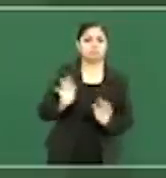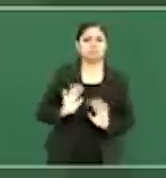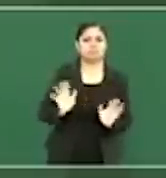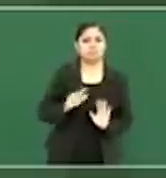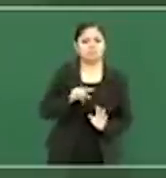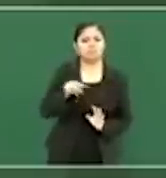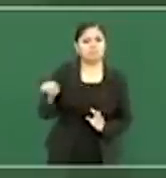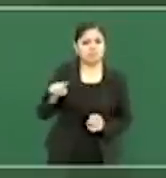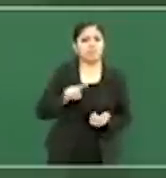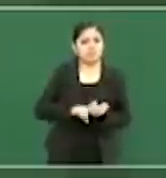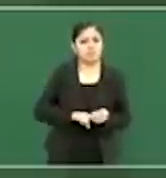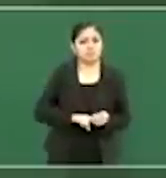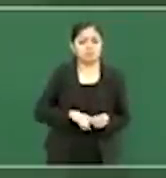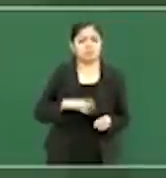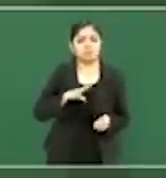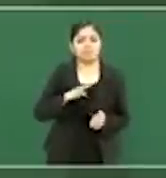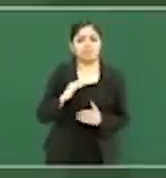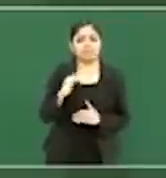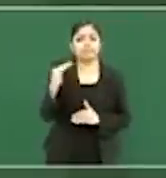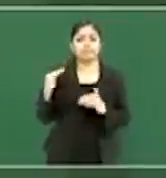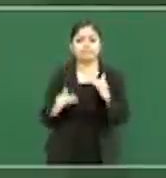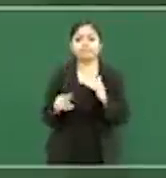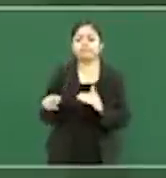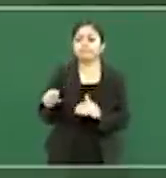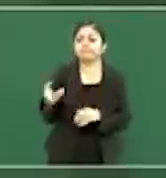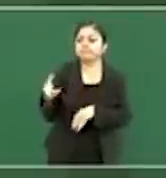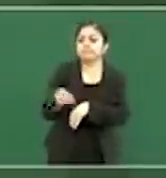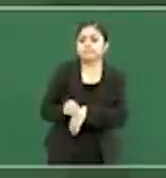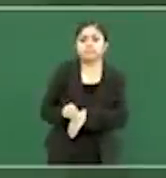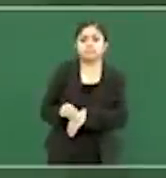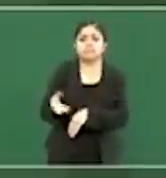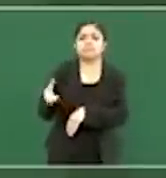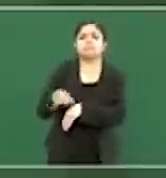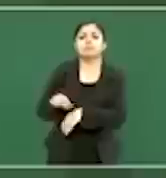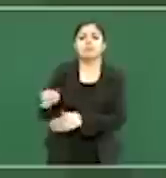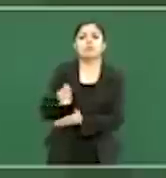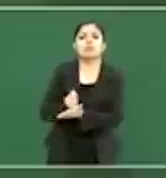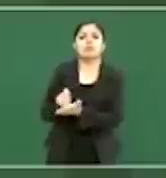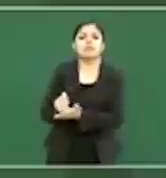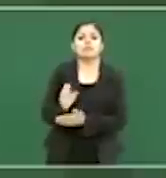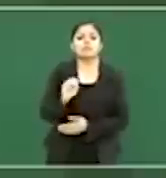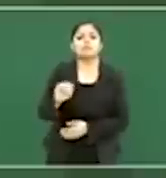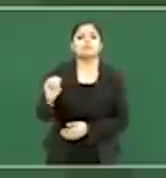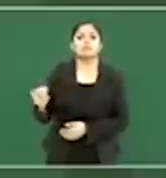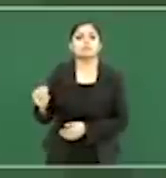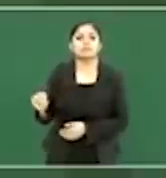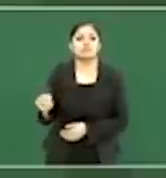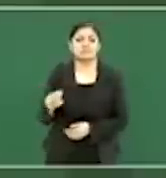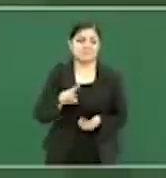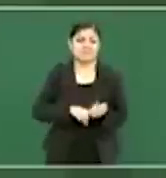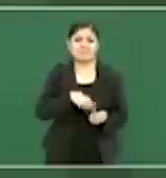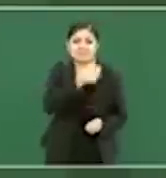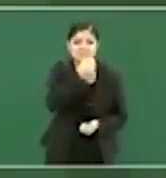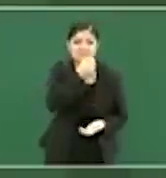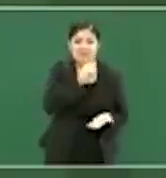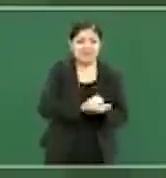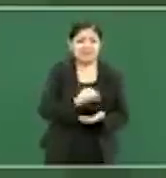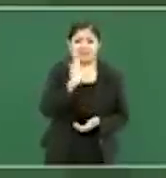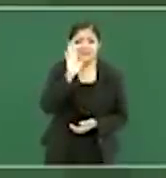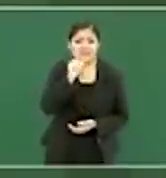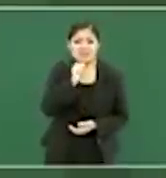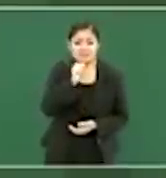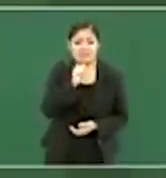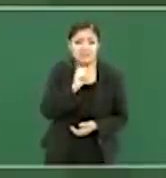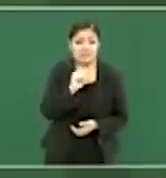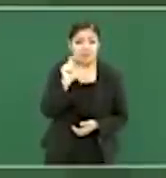inferiores o menores las que toman las decisiones, ni siquiera los secretarios. Cuando se